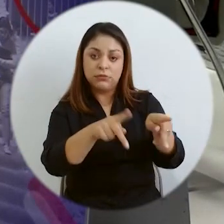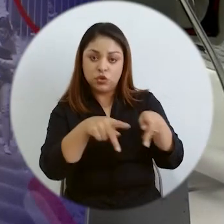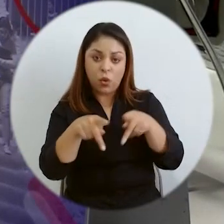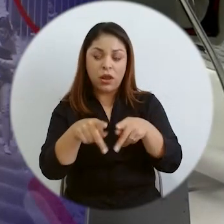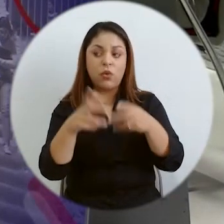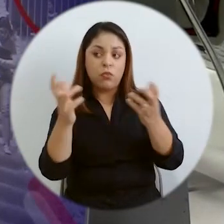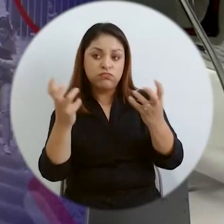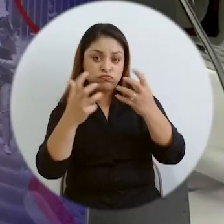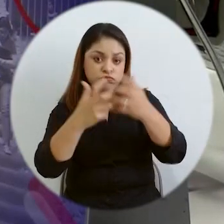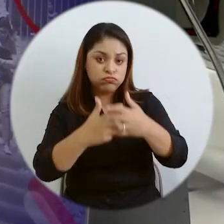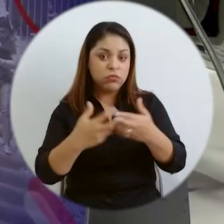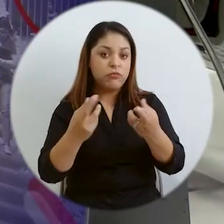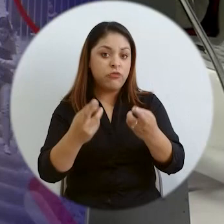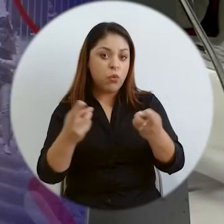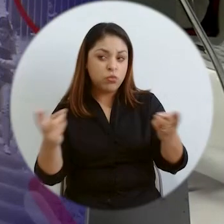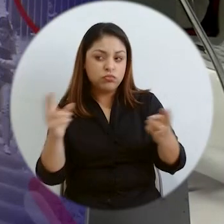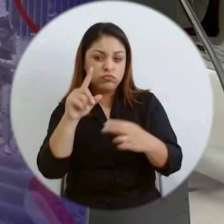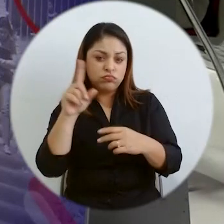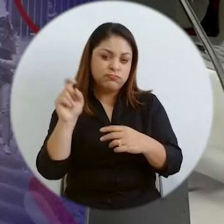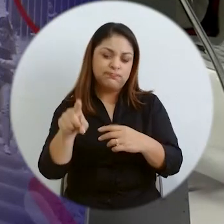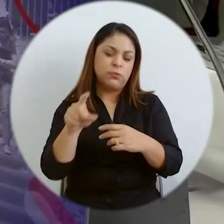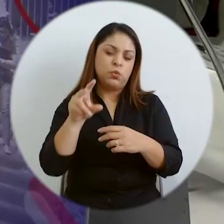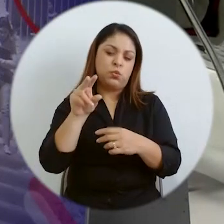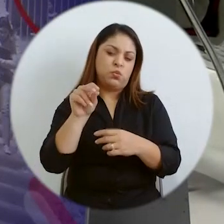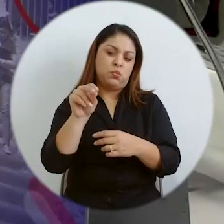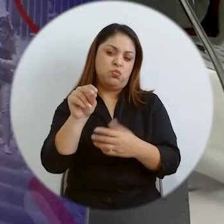necesidades de los recursos o a un uso óptimo de recursos.